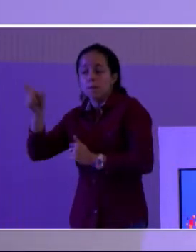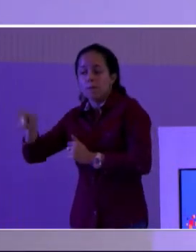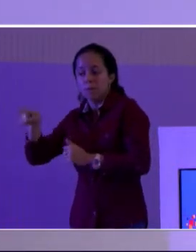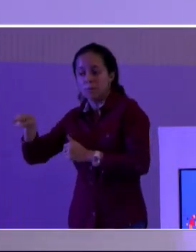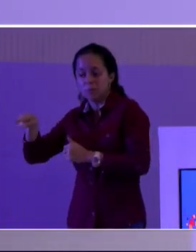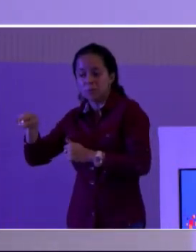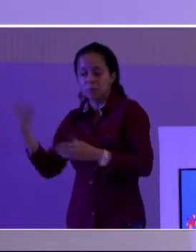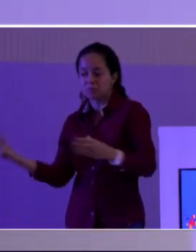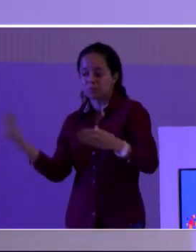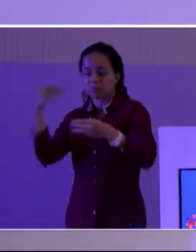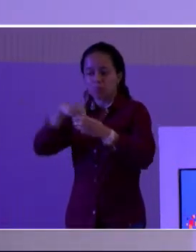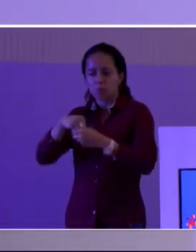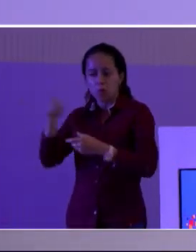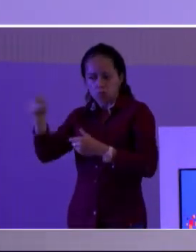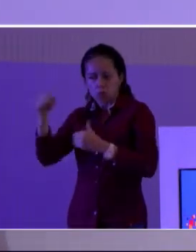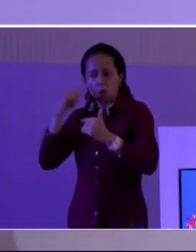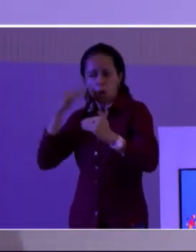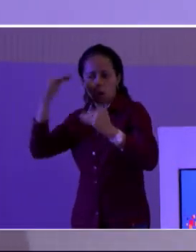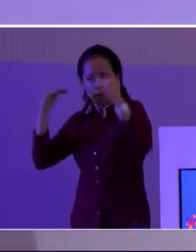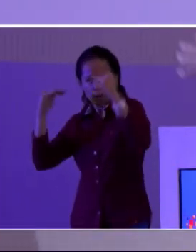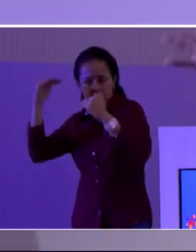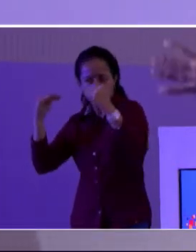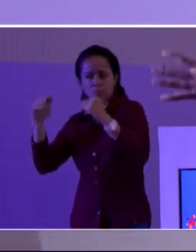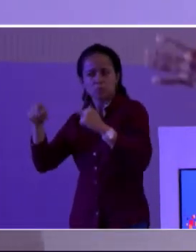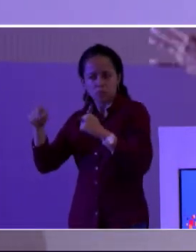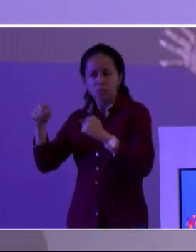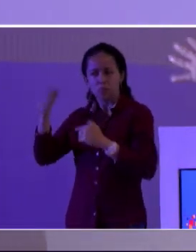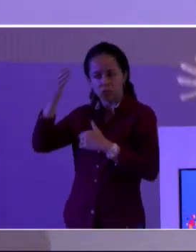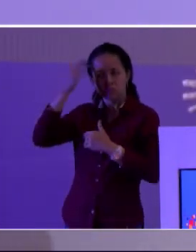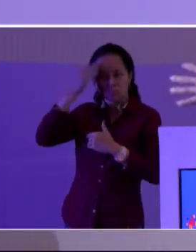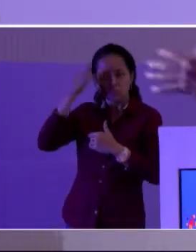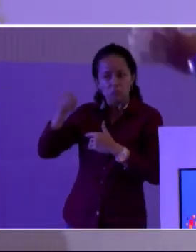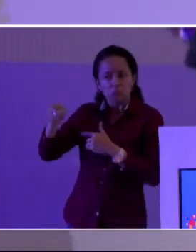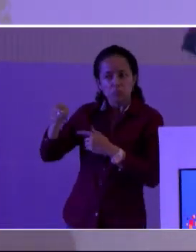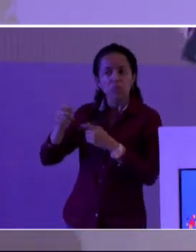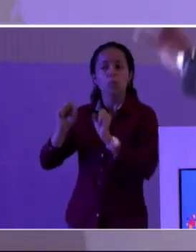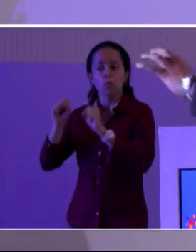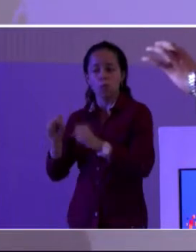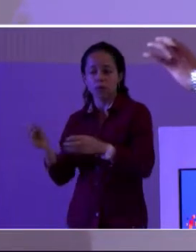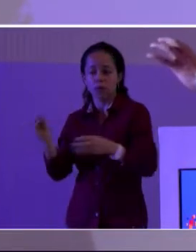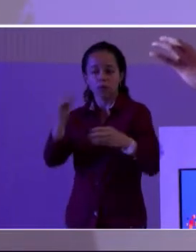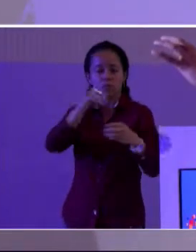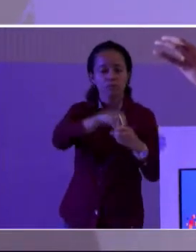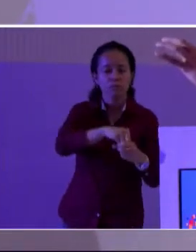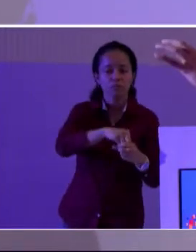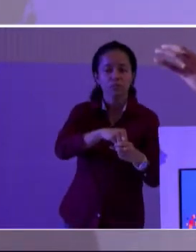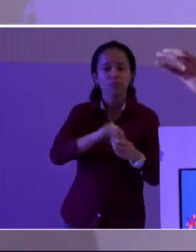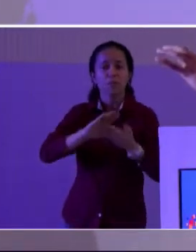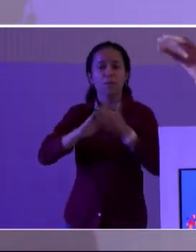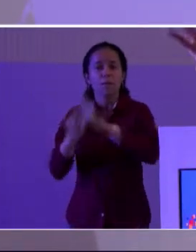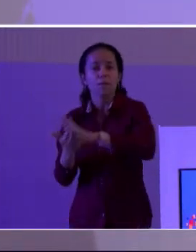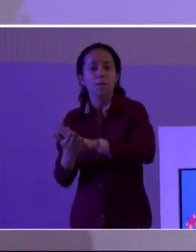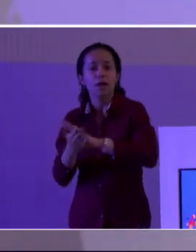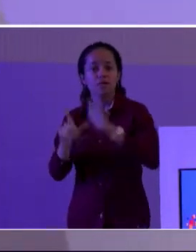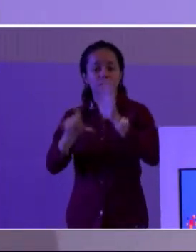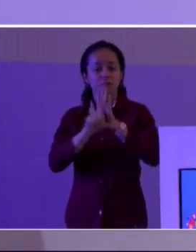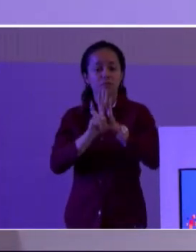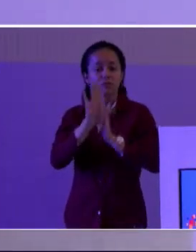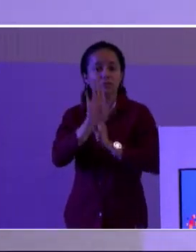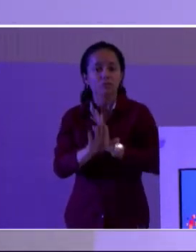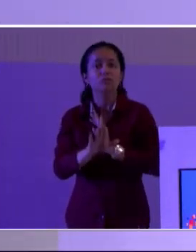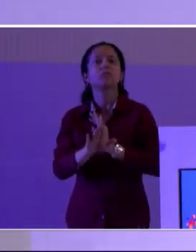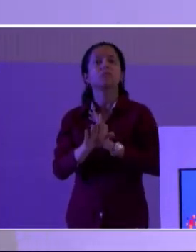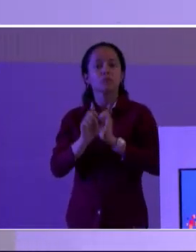marco de sus competencias, de sus saberes previos, ven en esta opción de vida, a través de la política de paz con legalidad, ese tránsito o